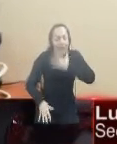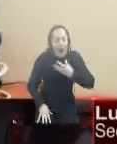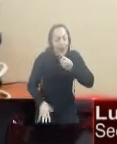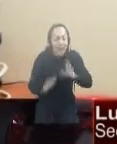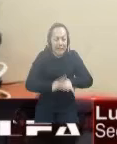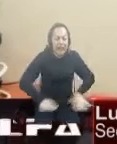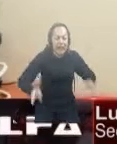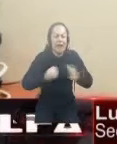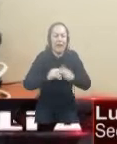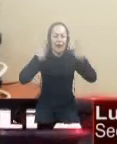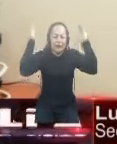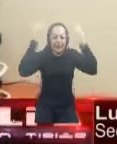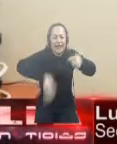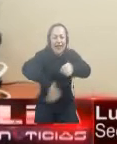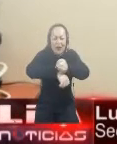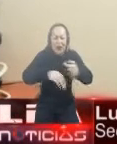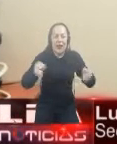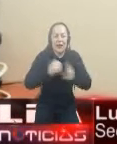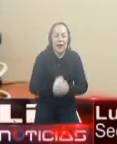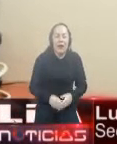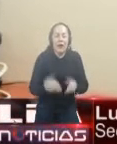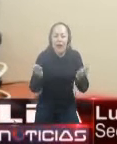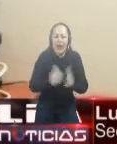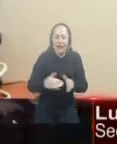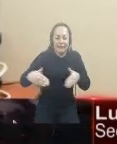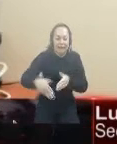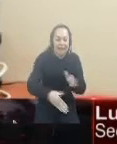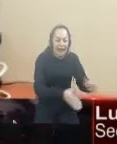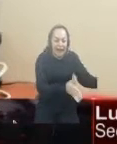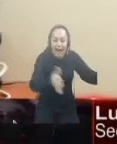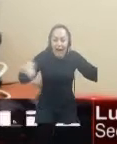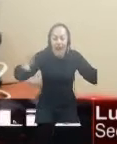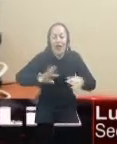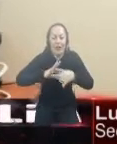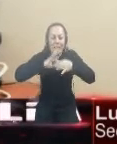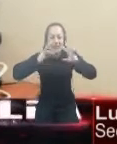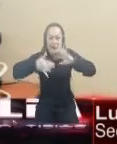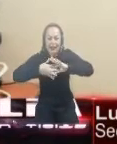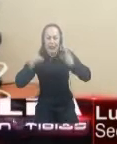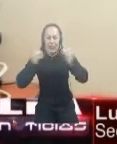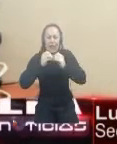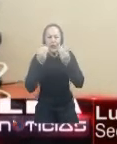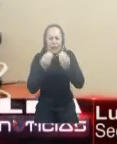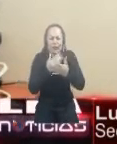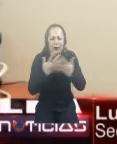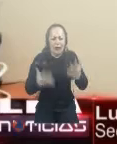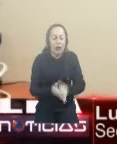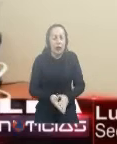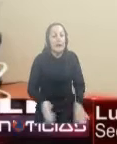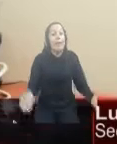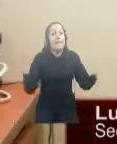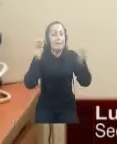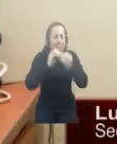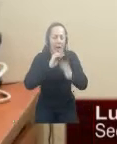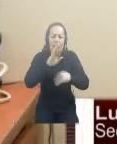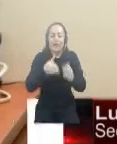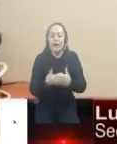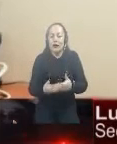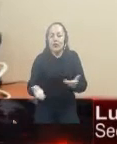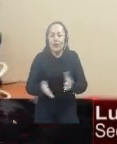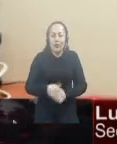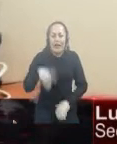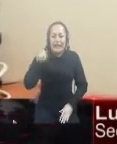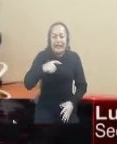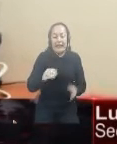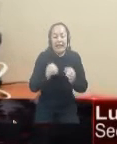acá polideportivos, nos falta tener Villa Olímpica. Probablemente hubo cosas o hubo requisitos